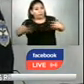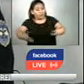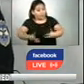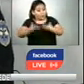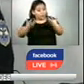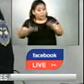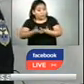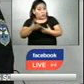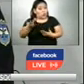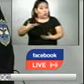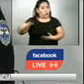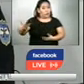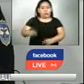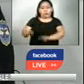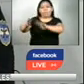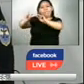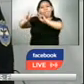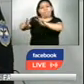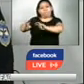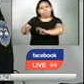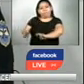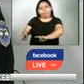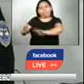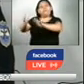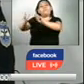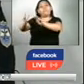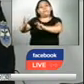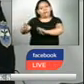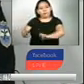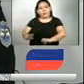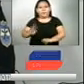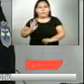Estamos pesquisando, haciendo investigaciones